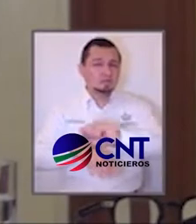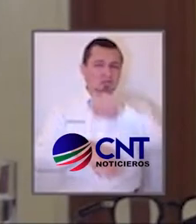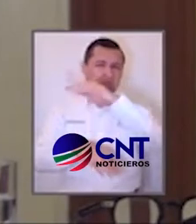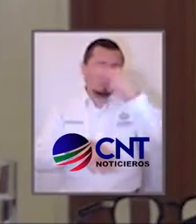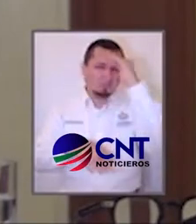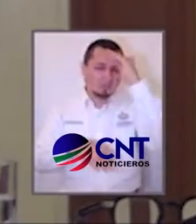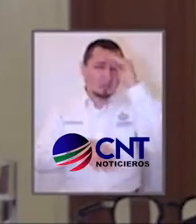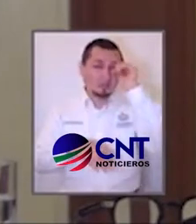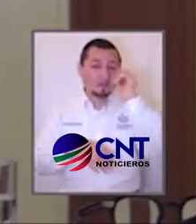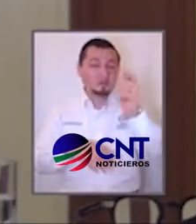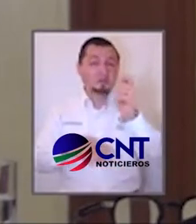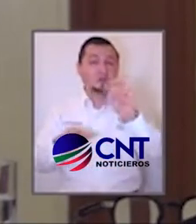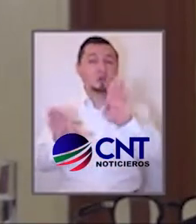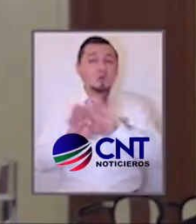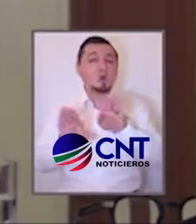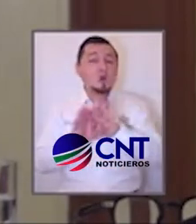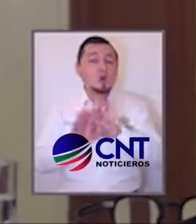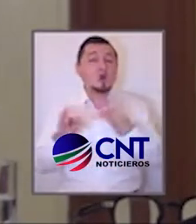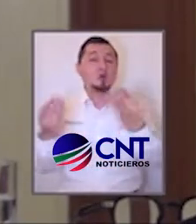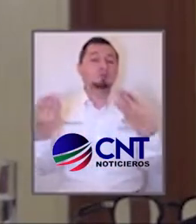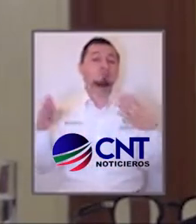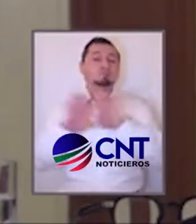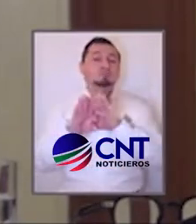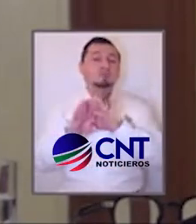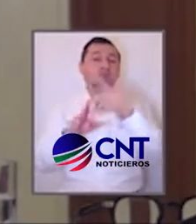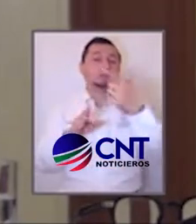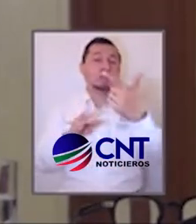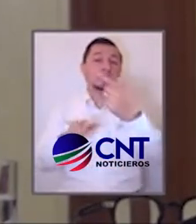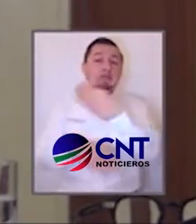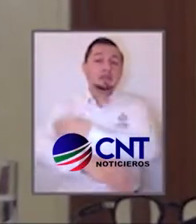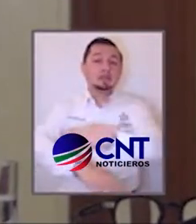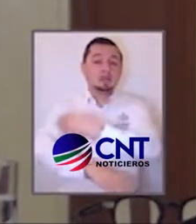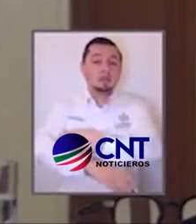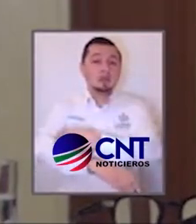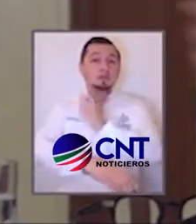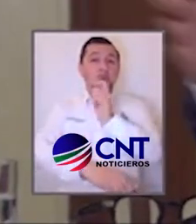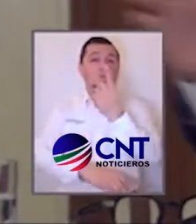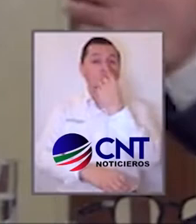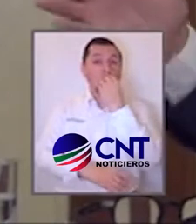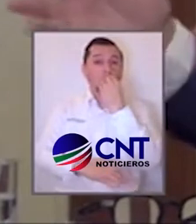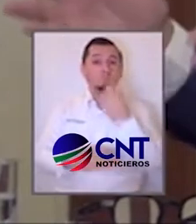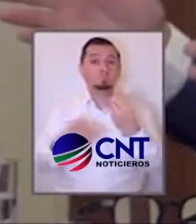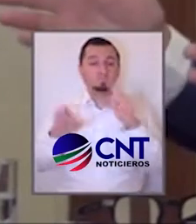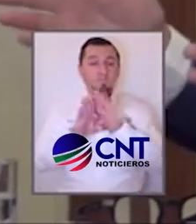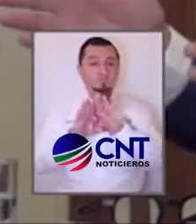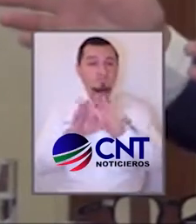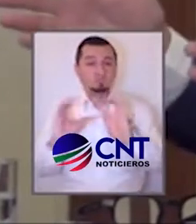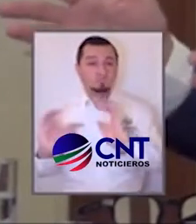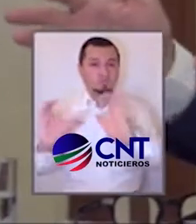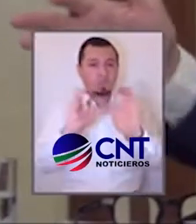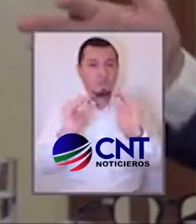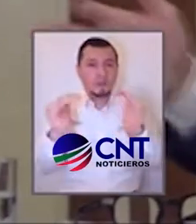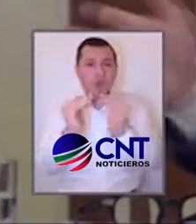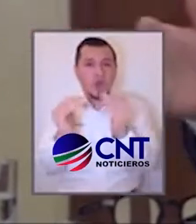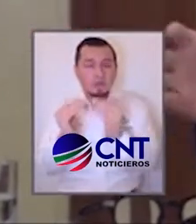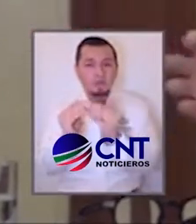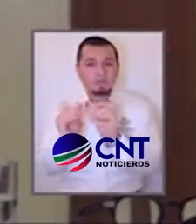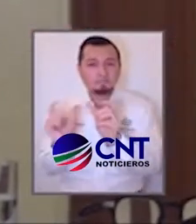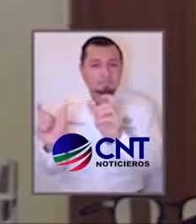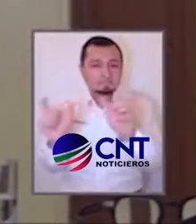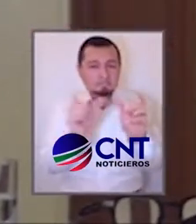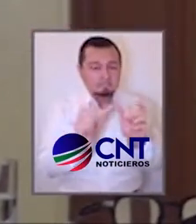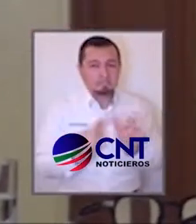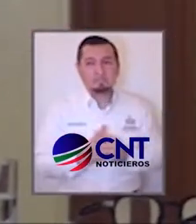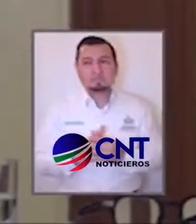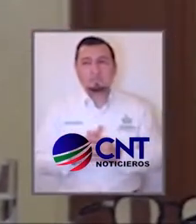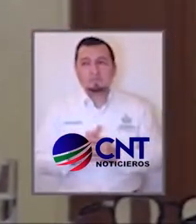simple y sencillamente pensar que los restaurantes, por cerrar a las 7 de la tarde, ahora nuestra policía se va a dedicar a cuidar